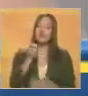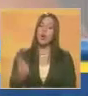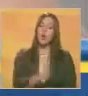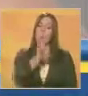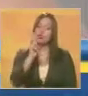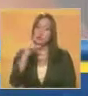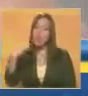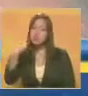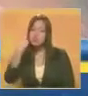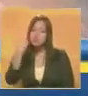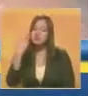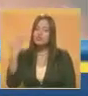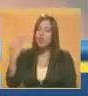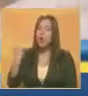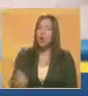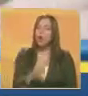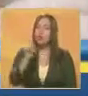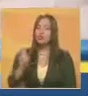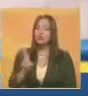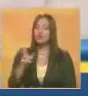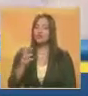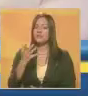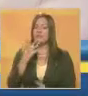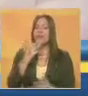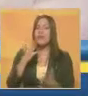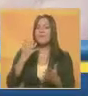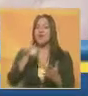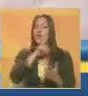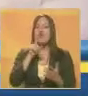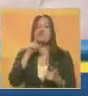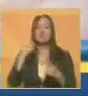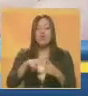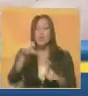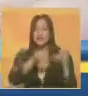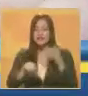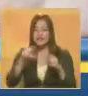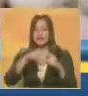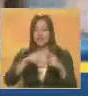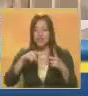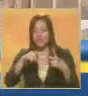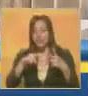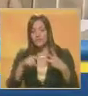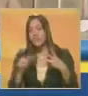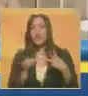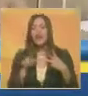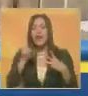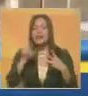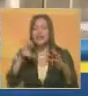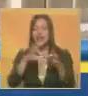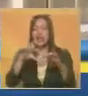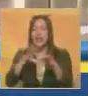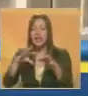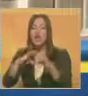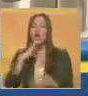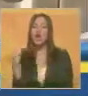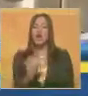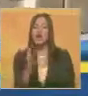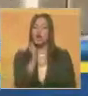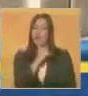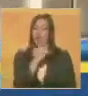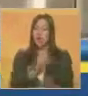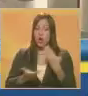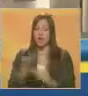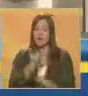biopolímeros bajo sus formas genéricas polimetacrilato silicona líquida o cualquiera de sus mezclas bajo sus formas